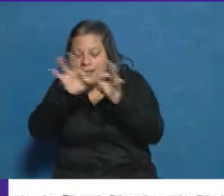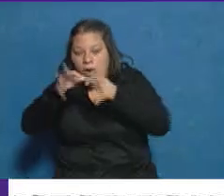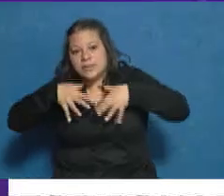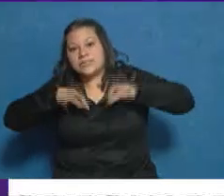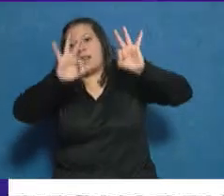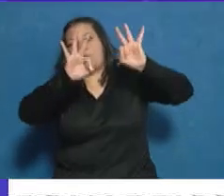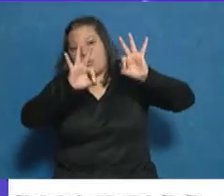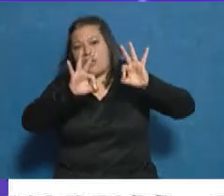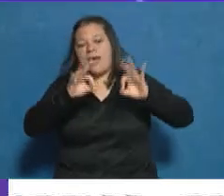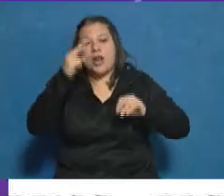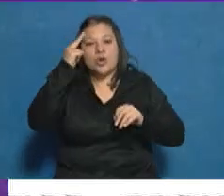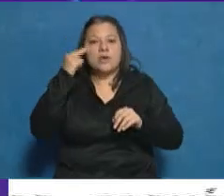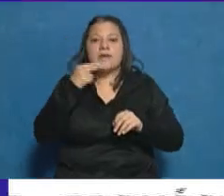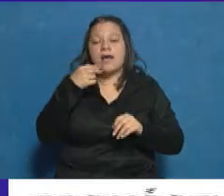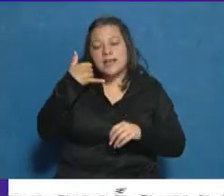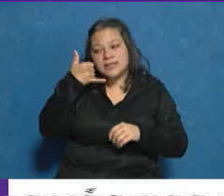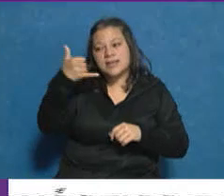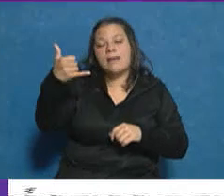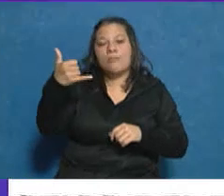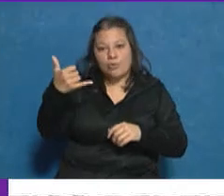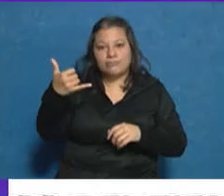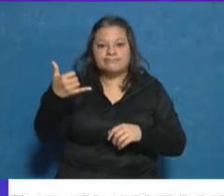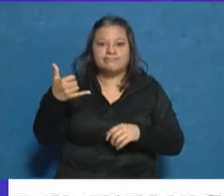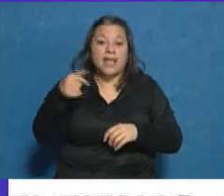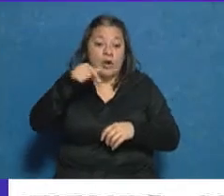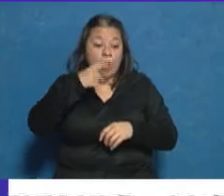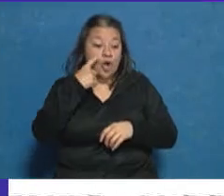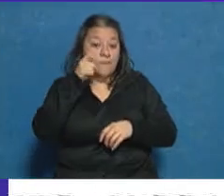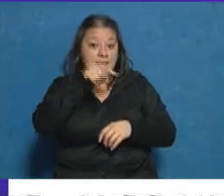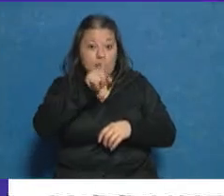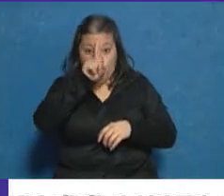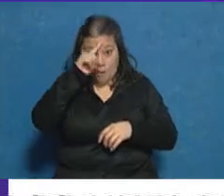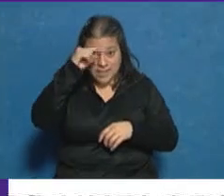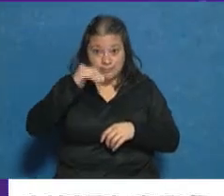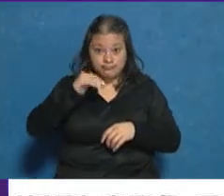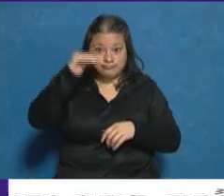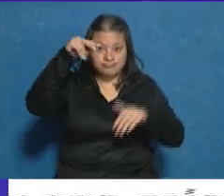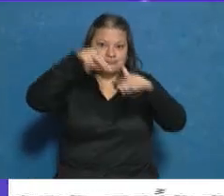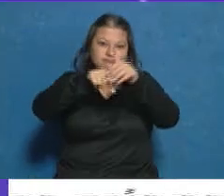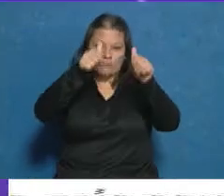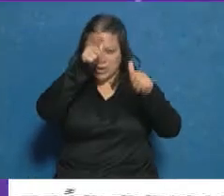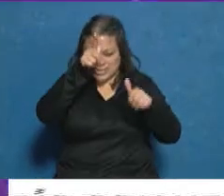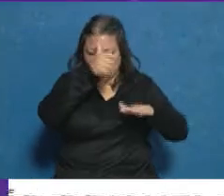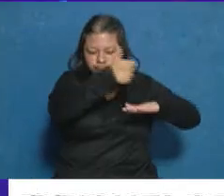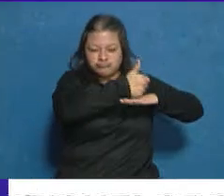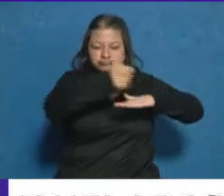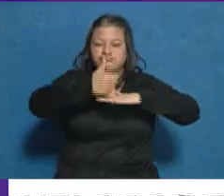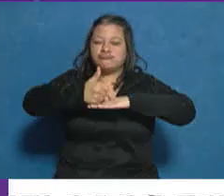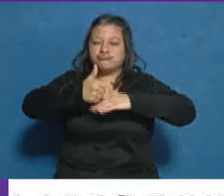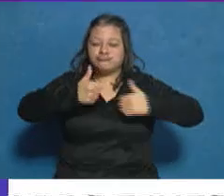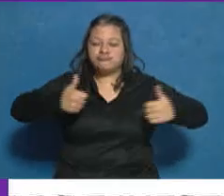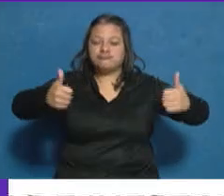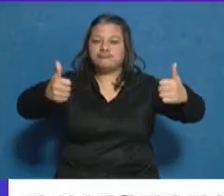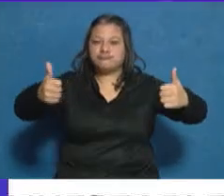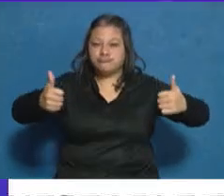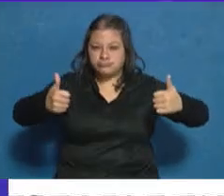de la escena, llamó al 911. Entendemos que está internado en el Hospital Central con custodia debido a las características, a cómo se presenta